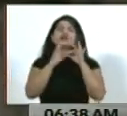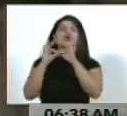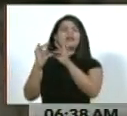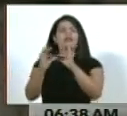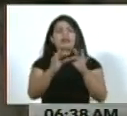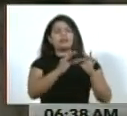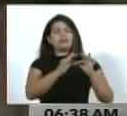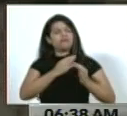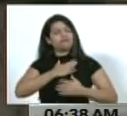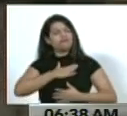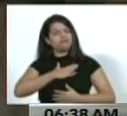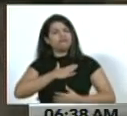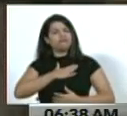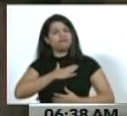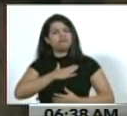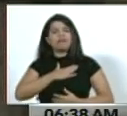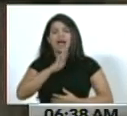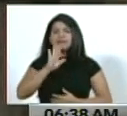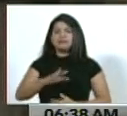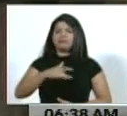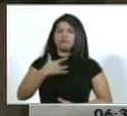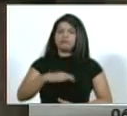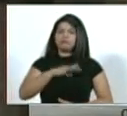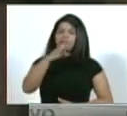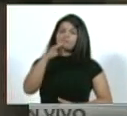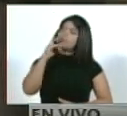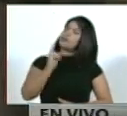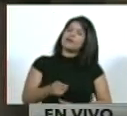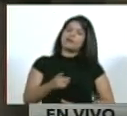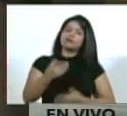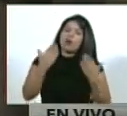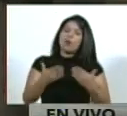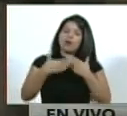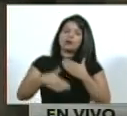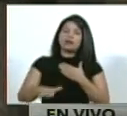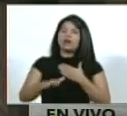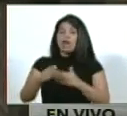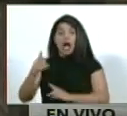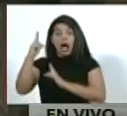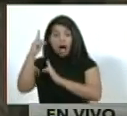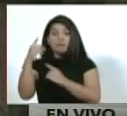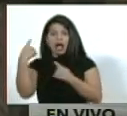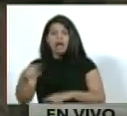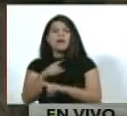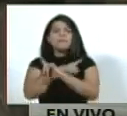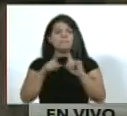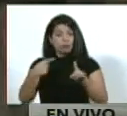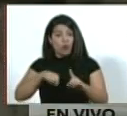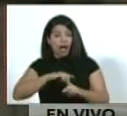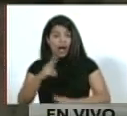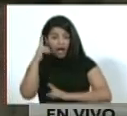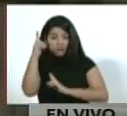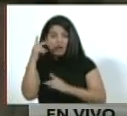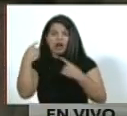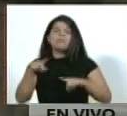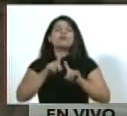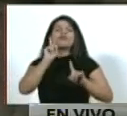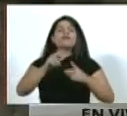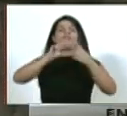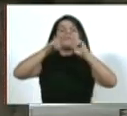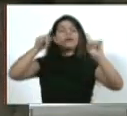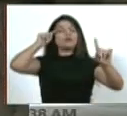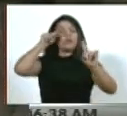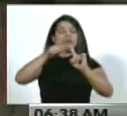solidaridad. Ese es el espíritu que debe reinar. Aún con armas y portándolas, ese es el espíritu que